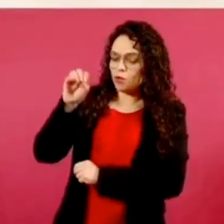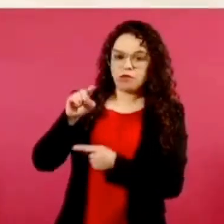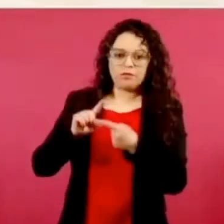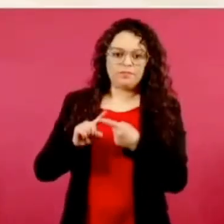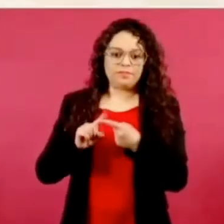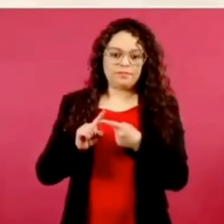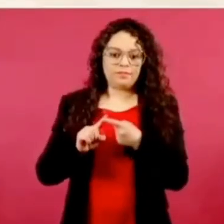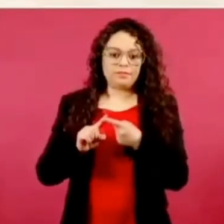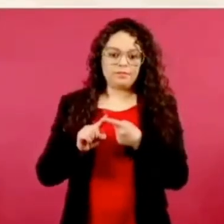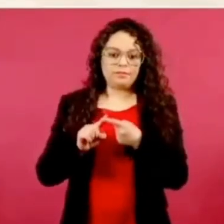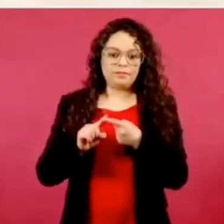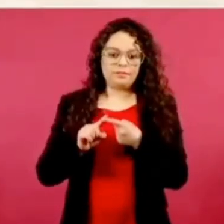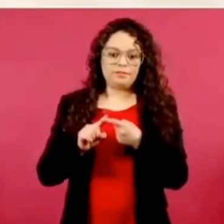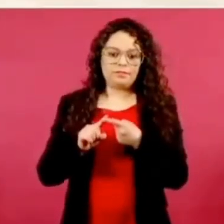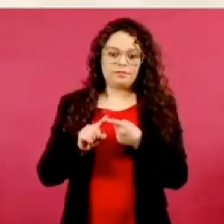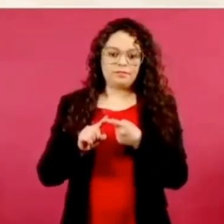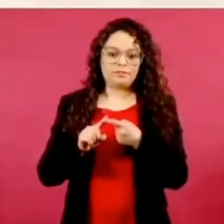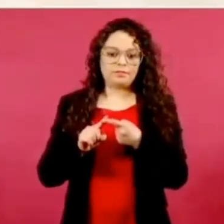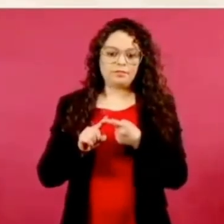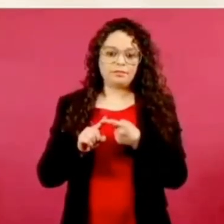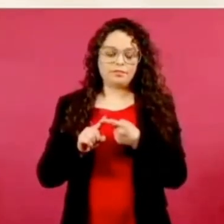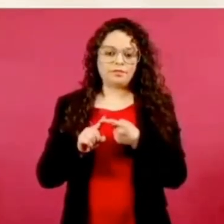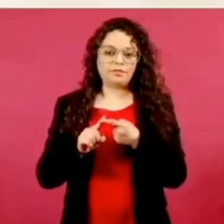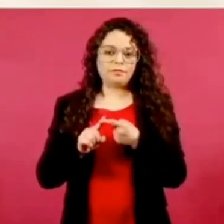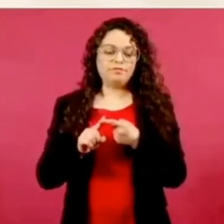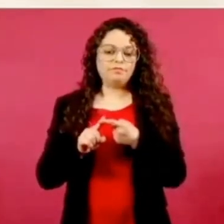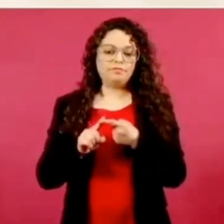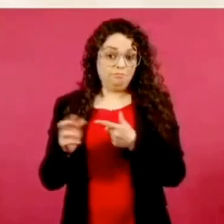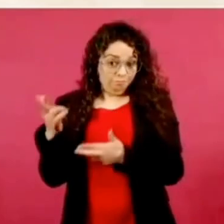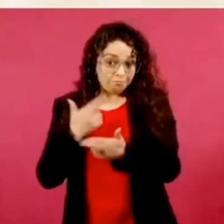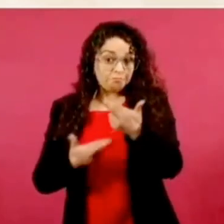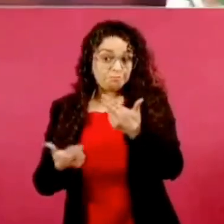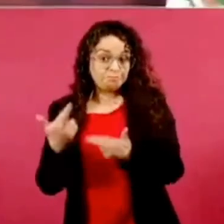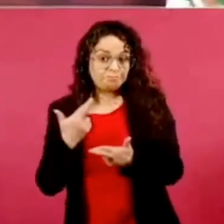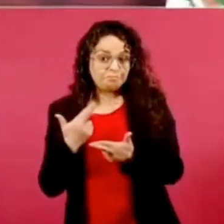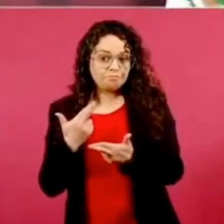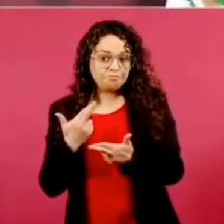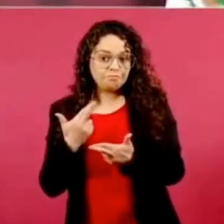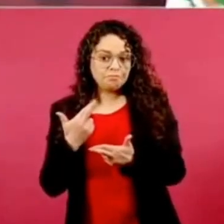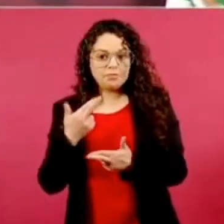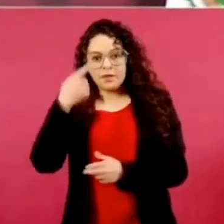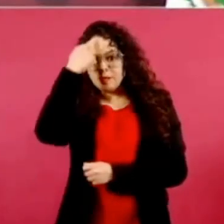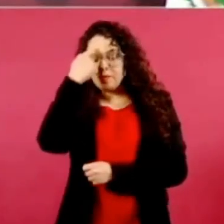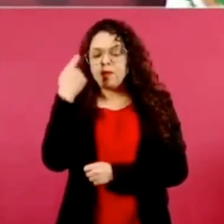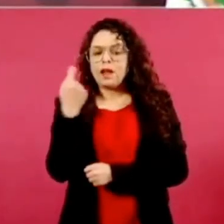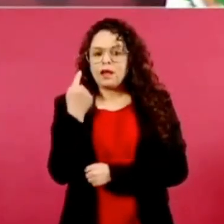que se cancele la educación pública,